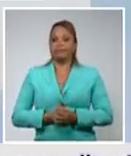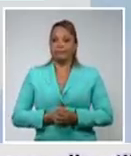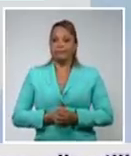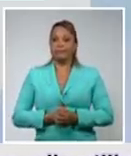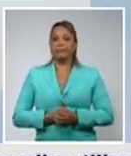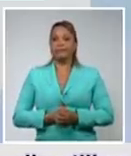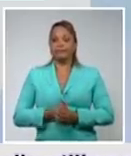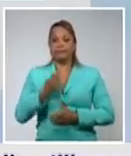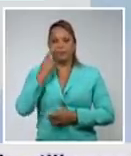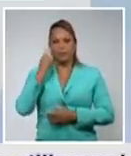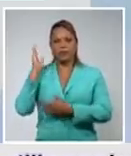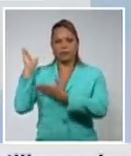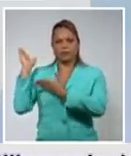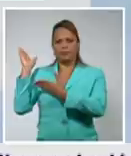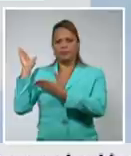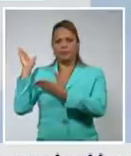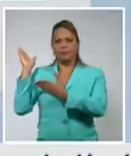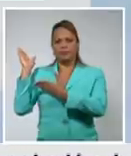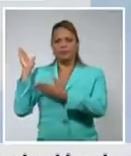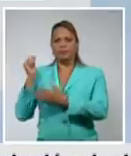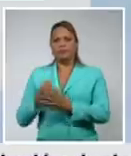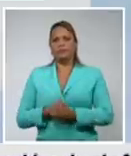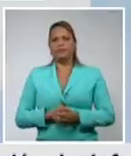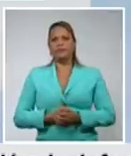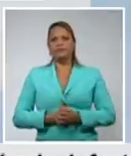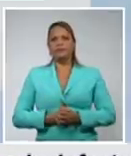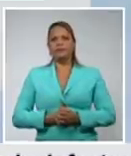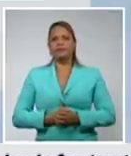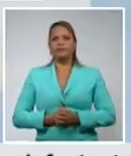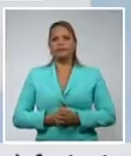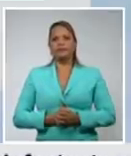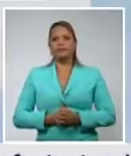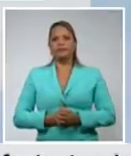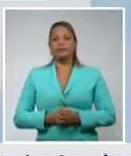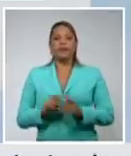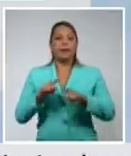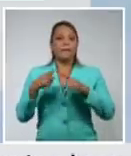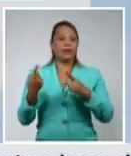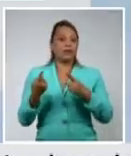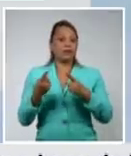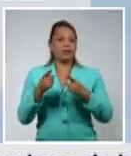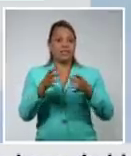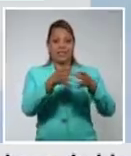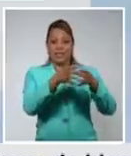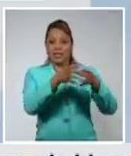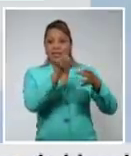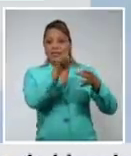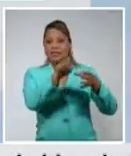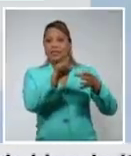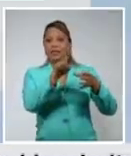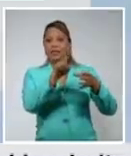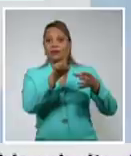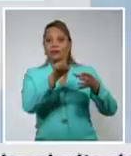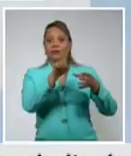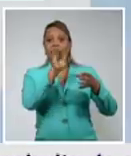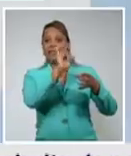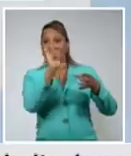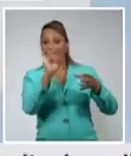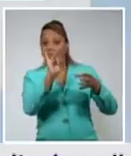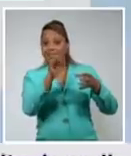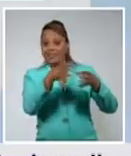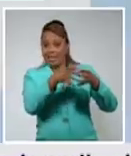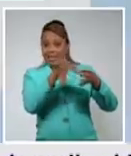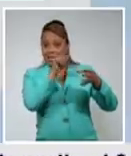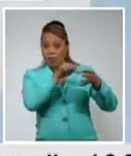lo tienen puesto en la pantalla. Pero de esos 177, que es lo peor todavía,